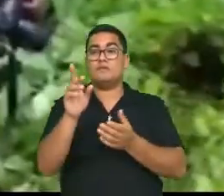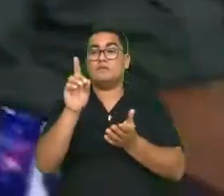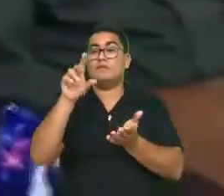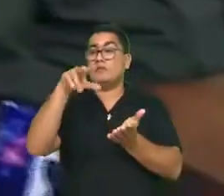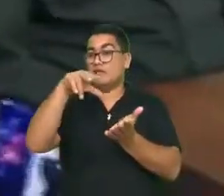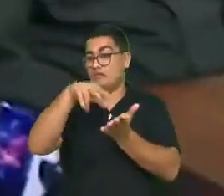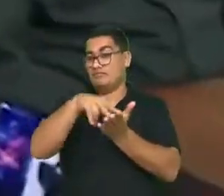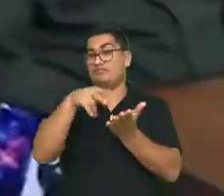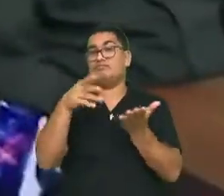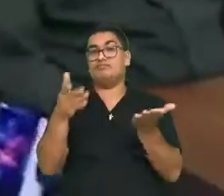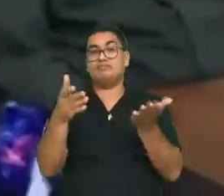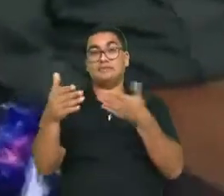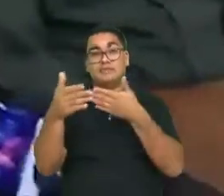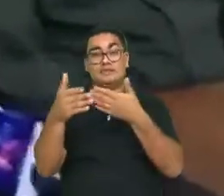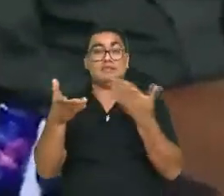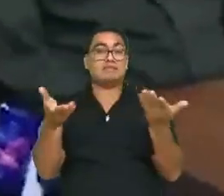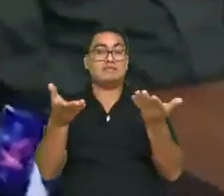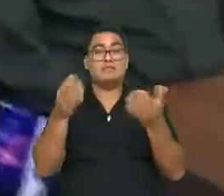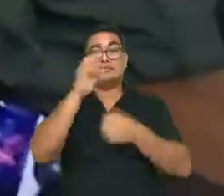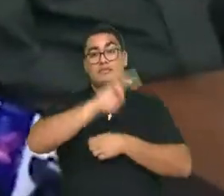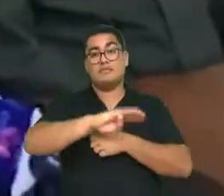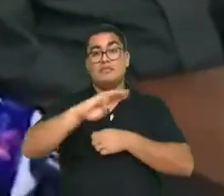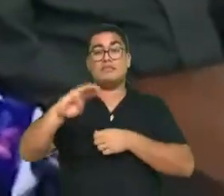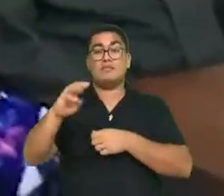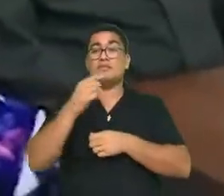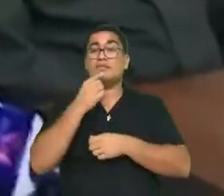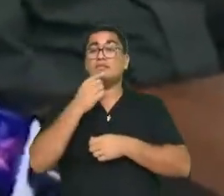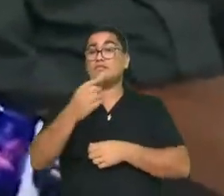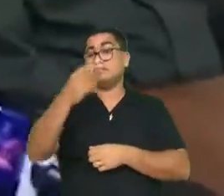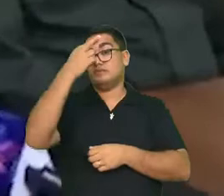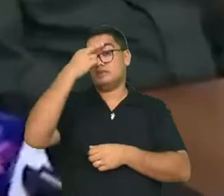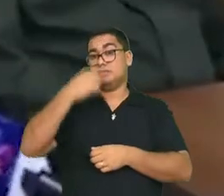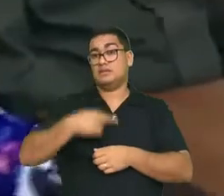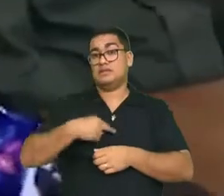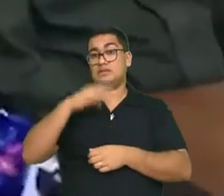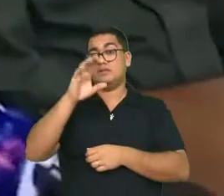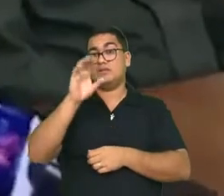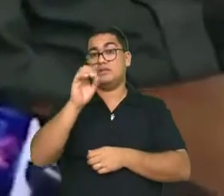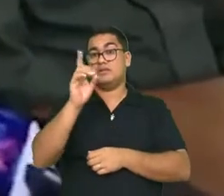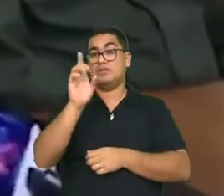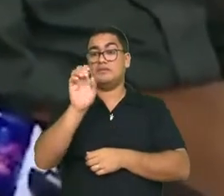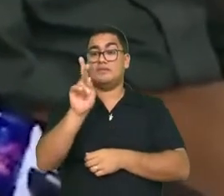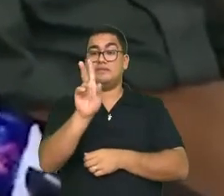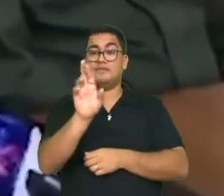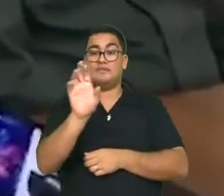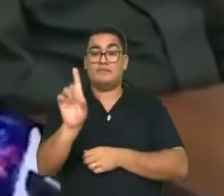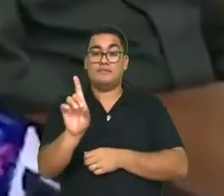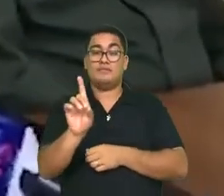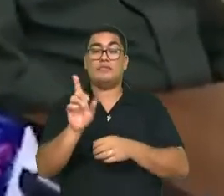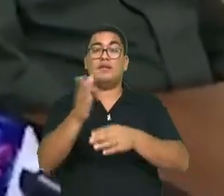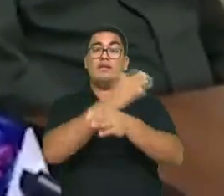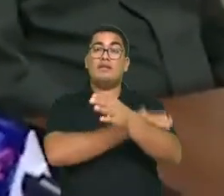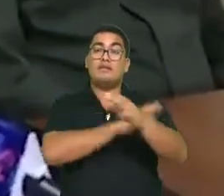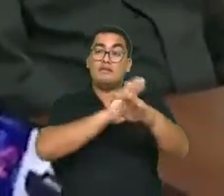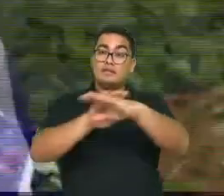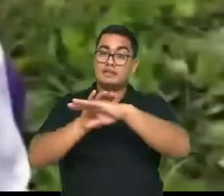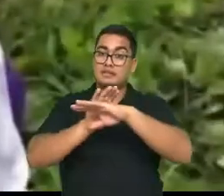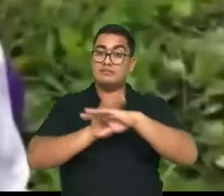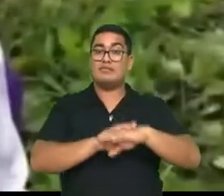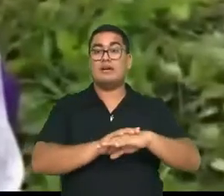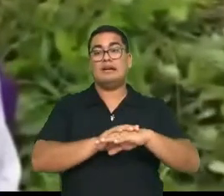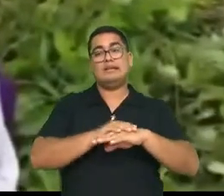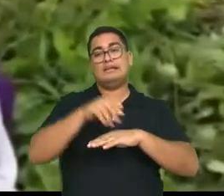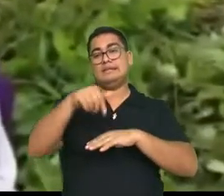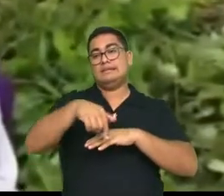Dalia, departamento de Matagalpa. Al respecto, las autoridades del CODEPRED de esta zona alertaron de manera previa a las hoy